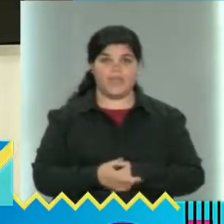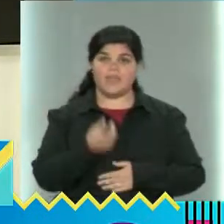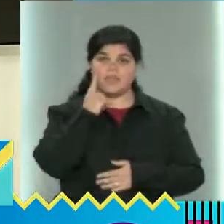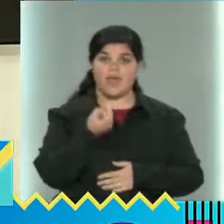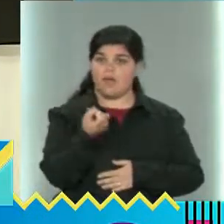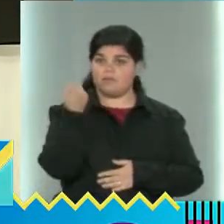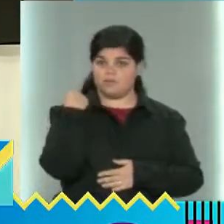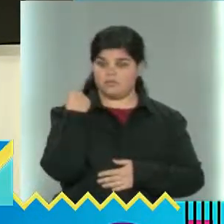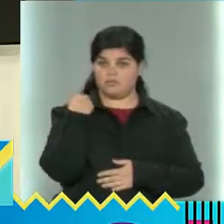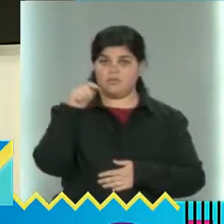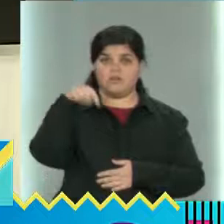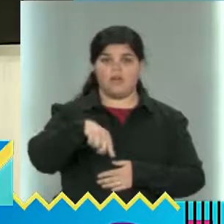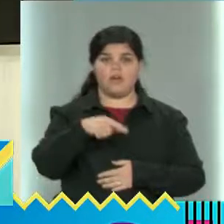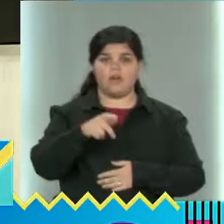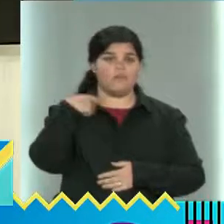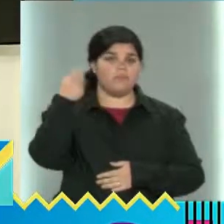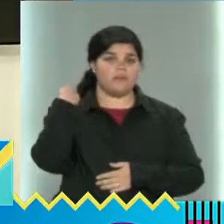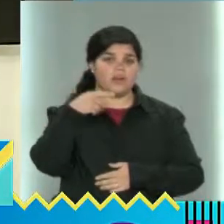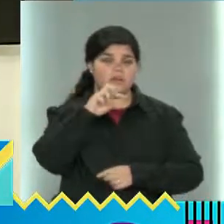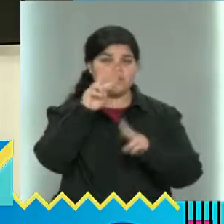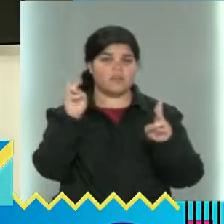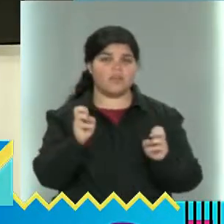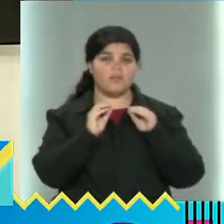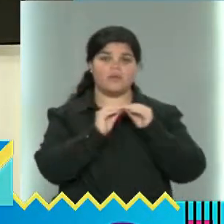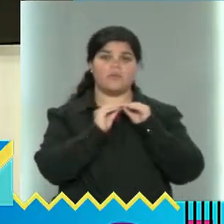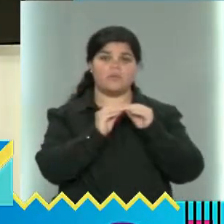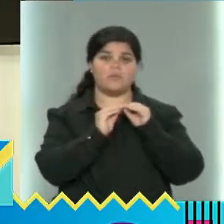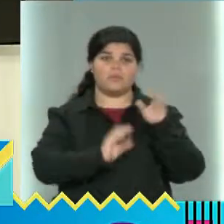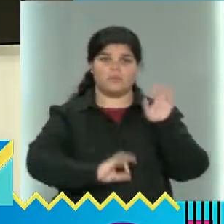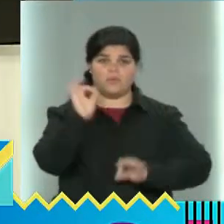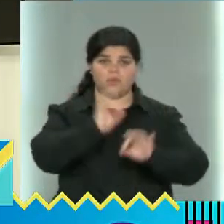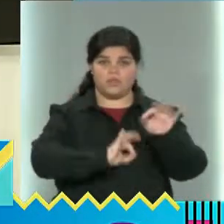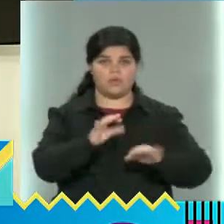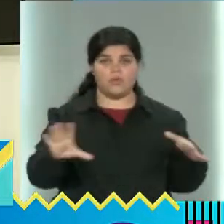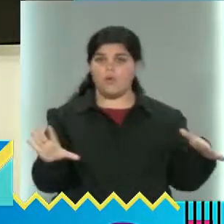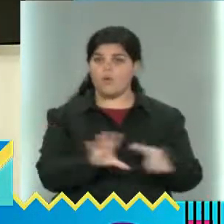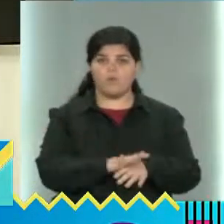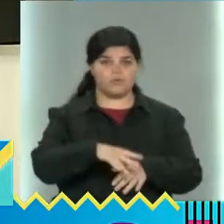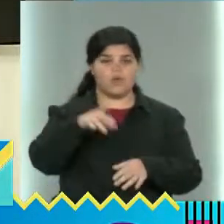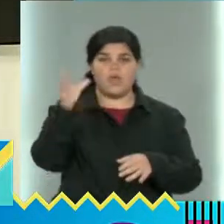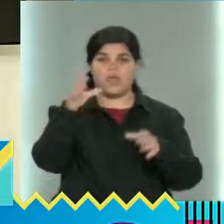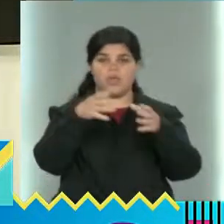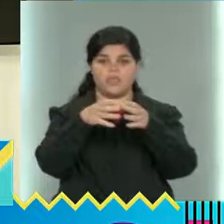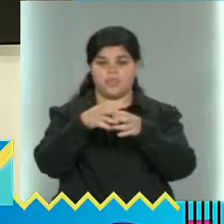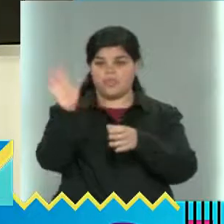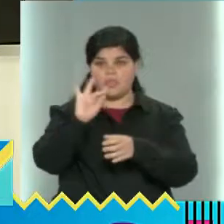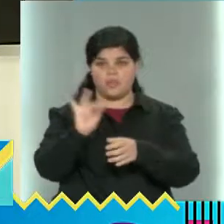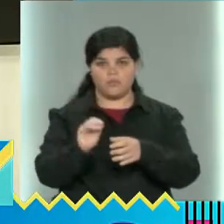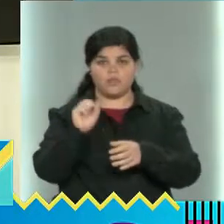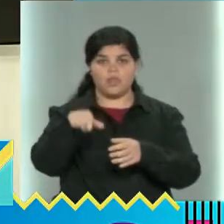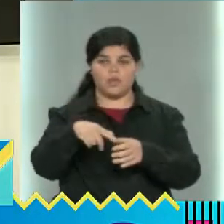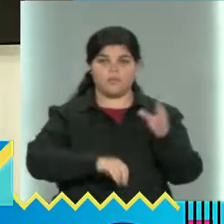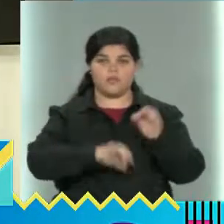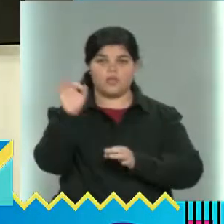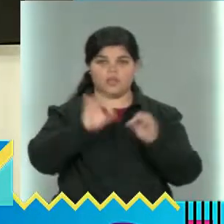Ayer tratamos en el programa el debate acerca del proyecto que se estaba tratando justamente en la Cámara de Diputados, que tenía que ver con el proyecto